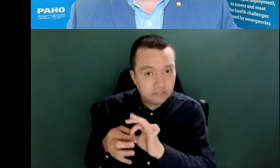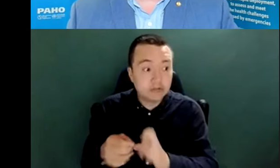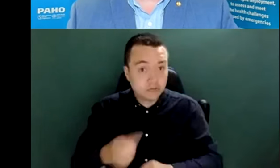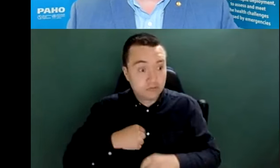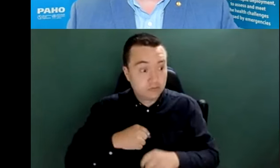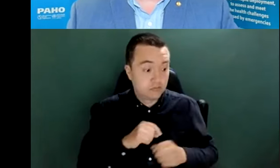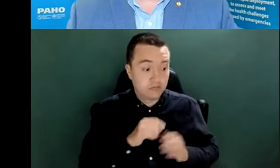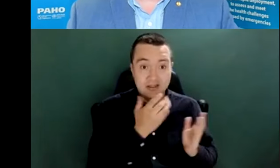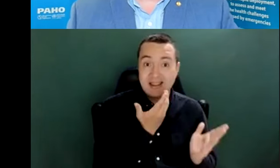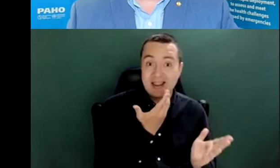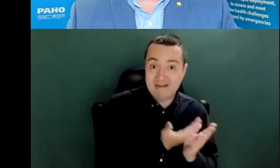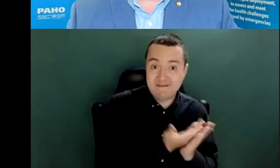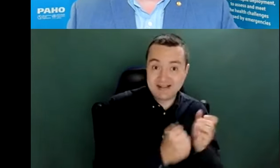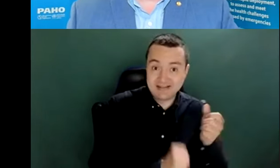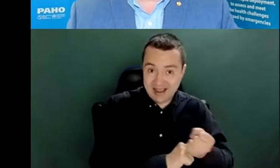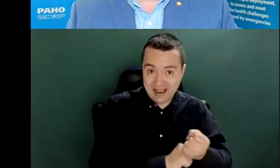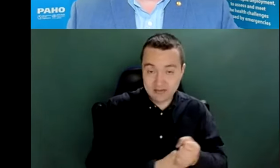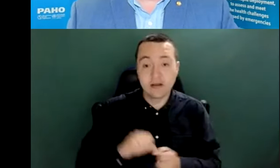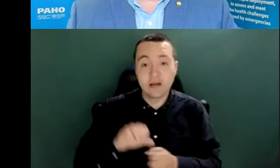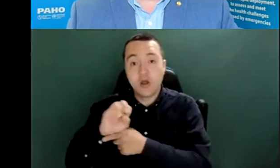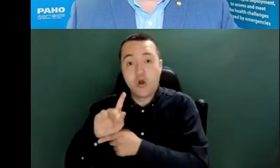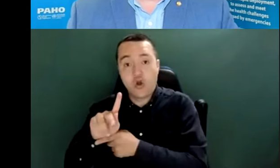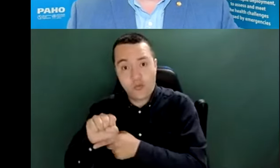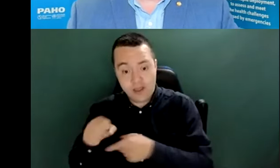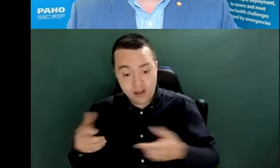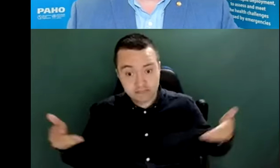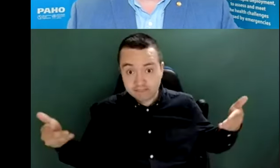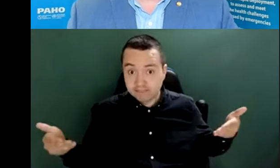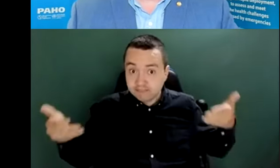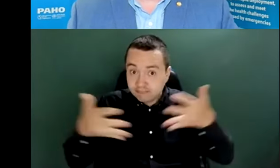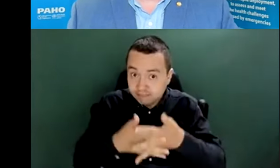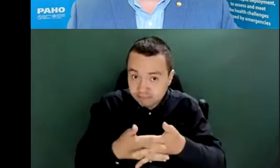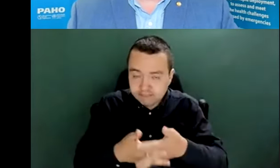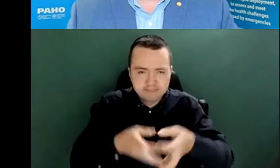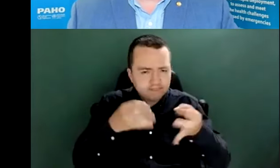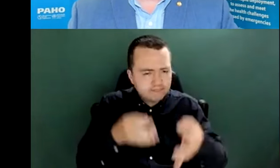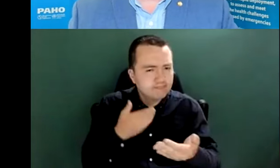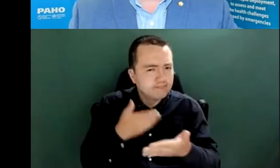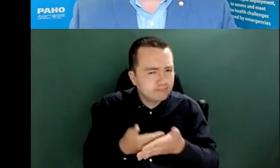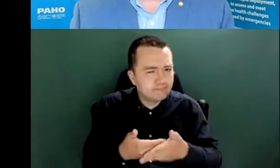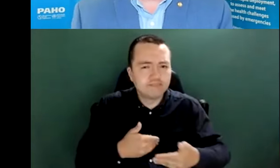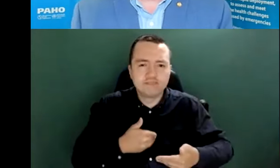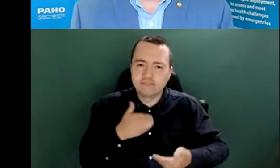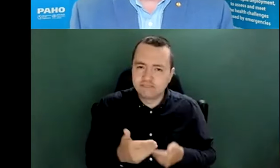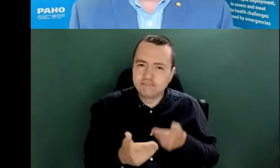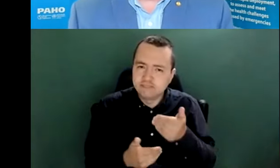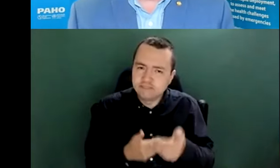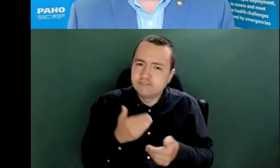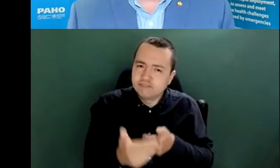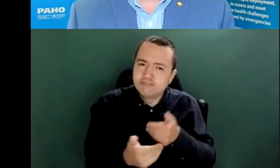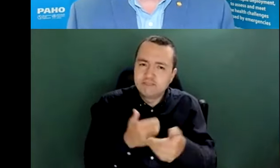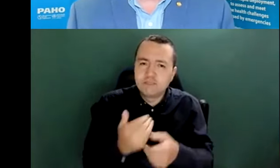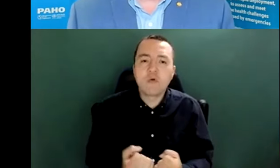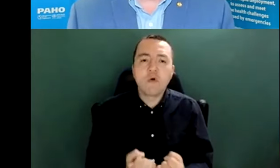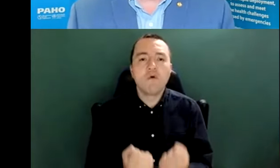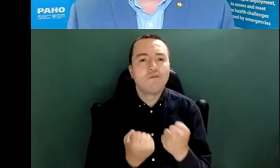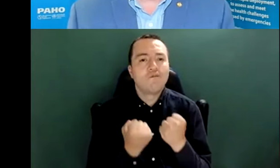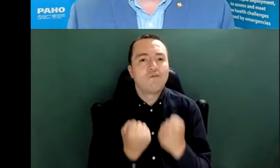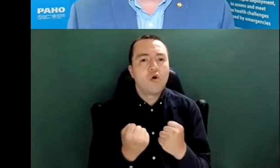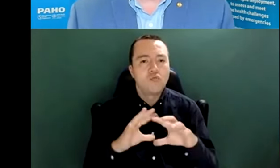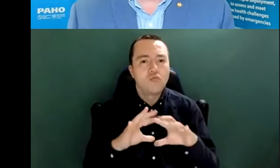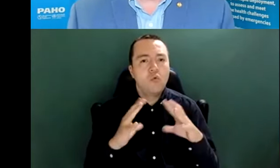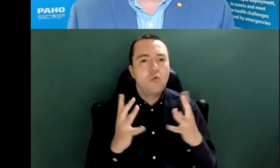lo más útil posible para la OPS, las Américas y para fortalecer su relevancia global. Y es muy bueno ver